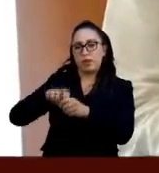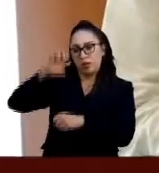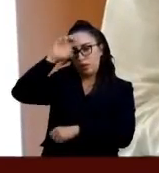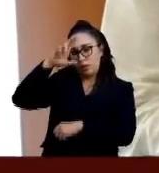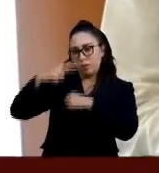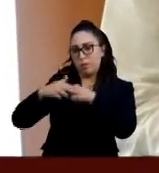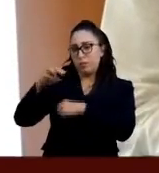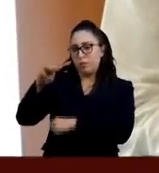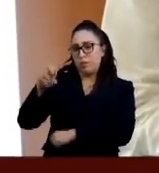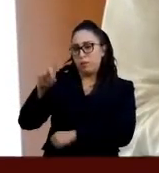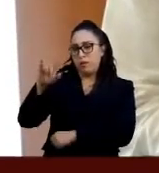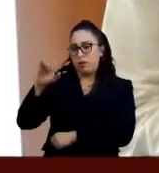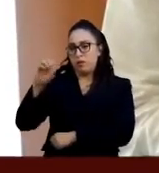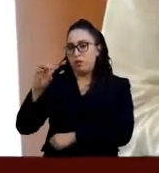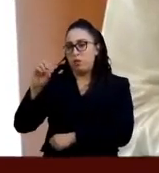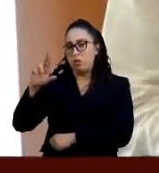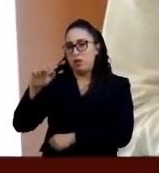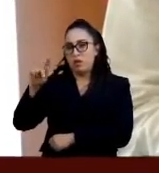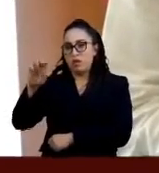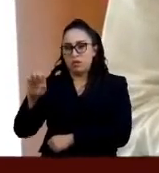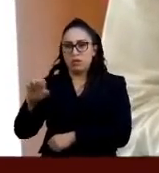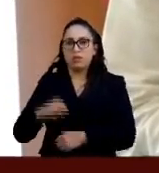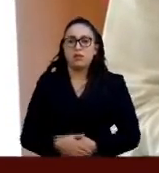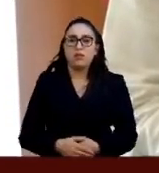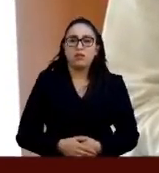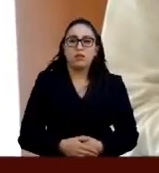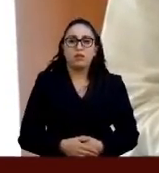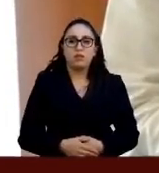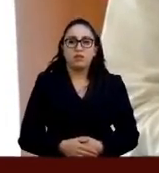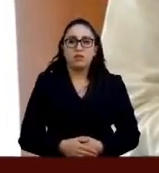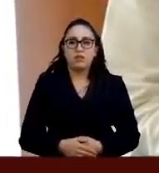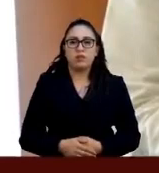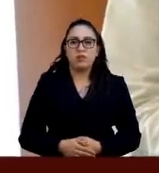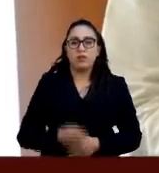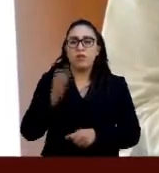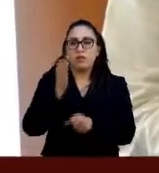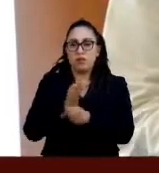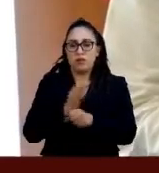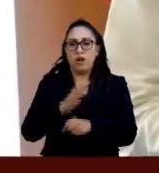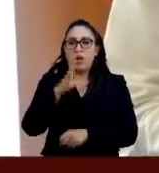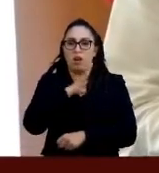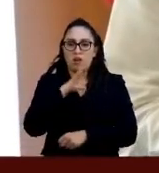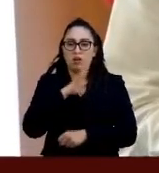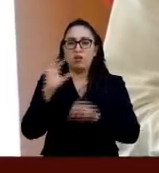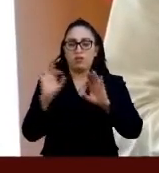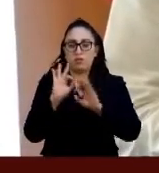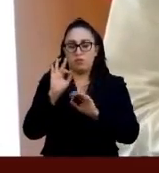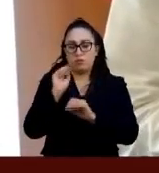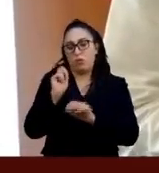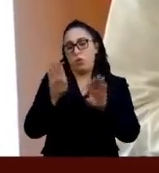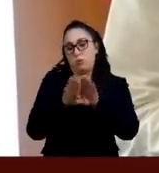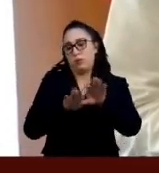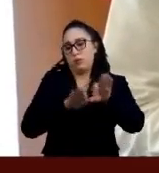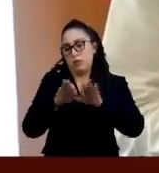Nosotros tenemos una posición tanto institucional como personal de absoluta